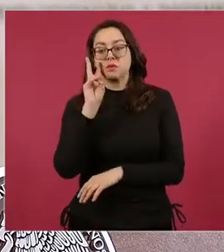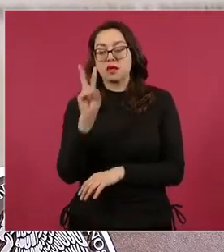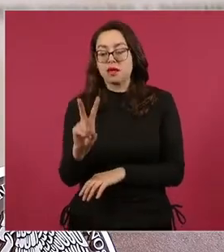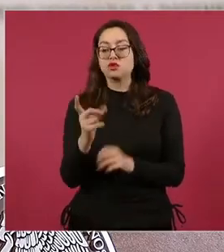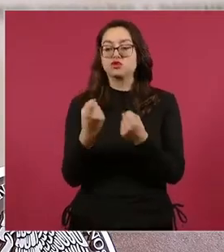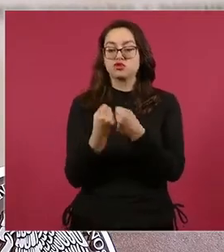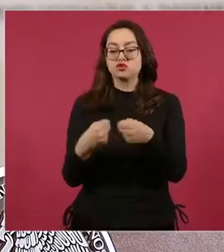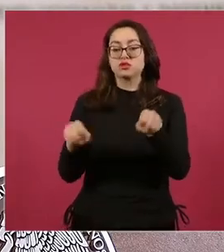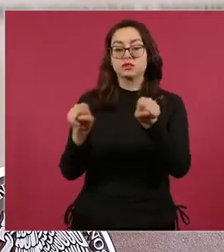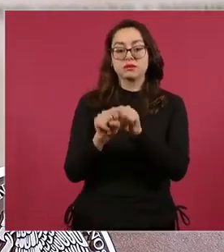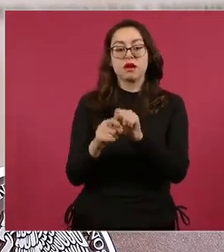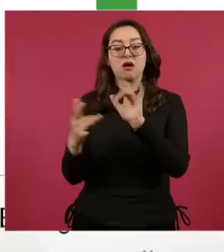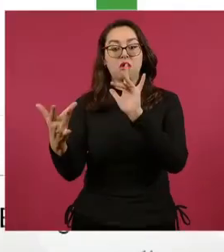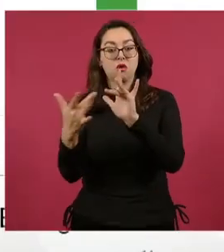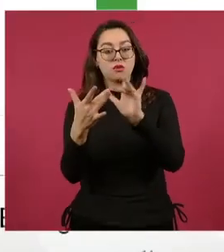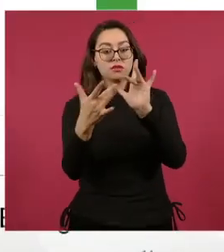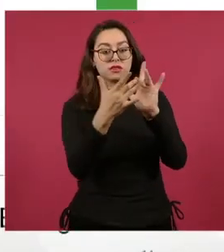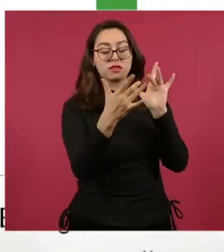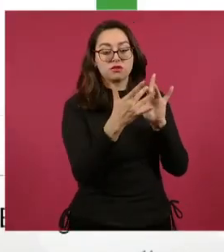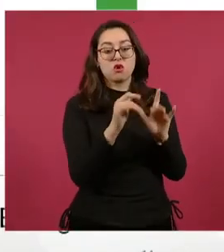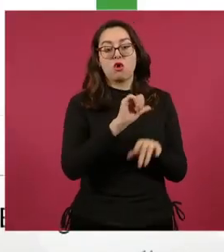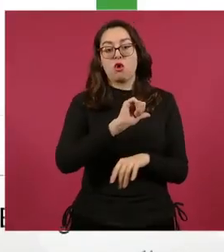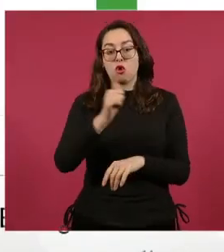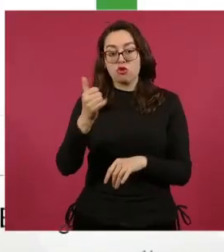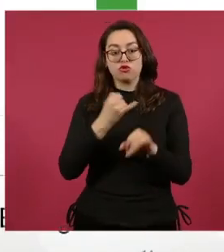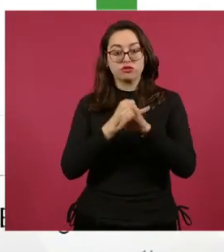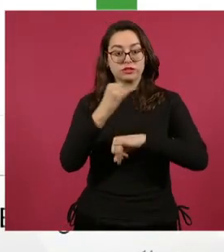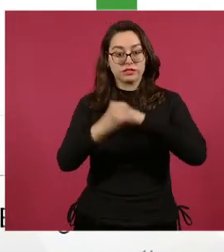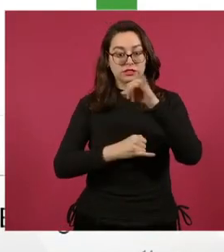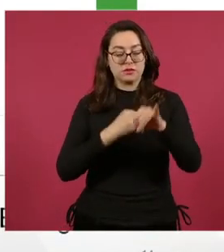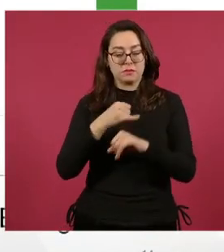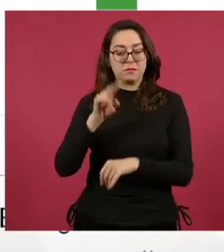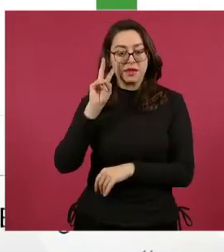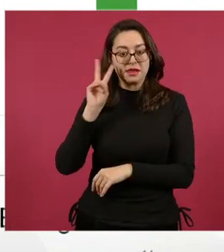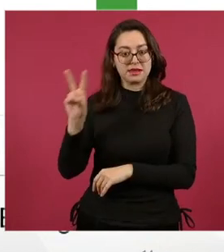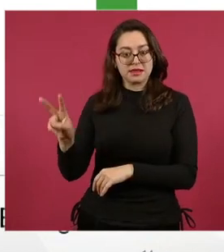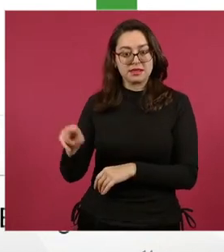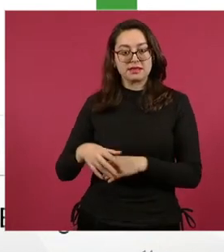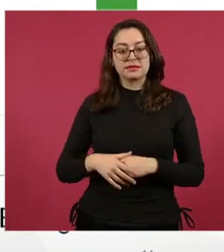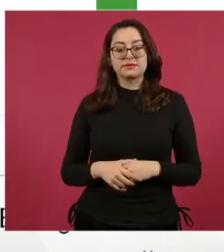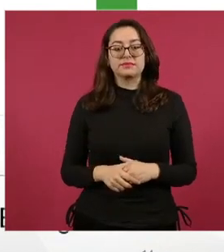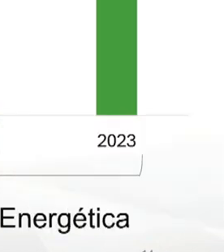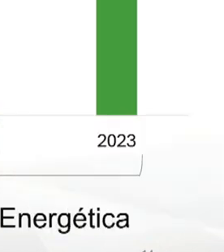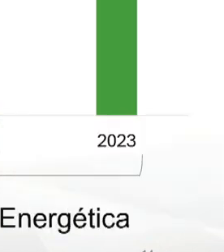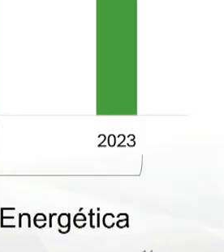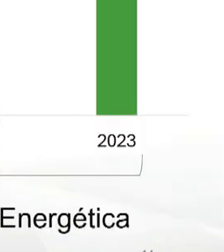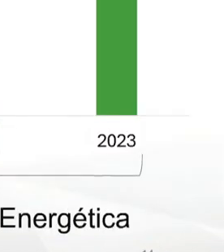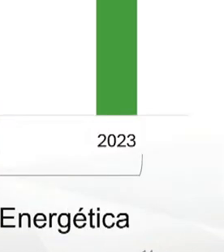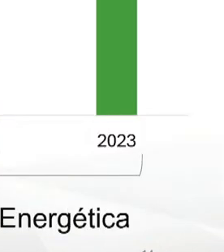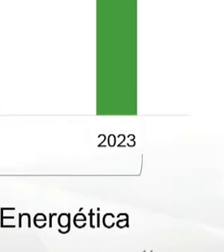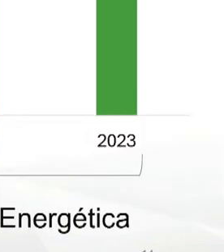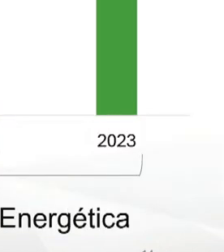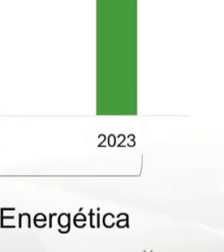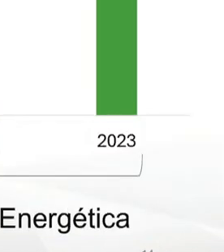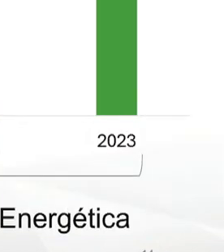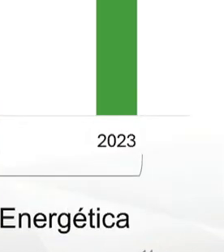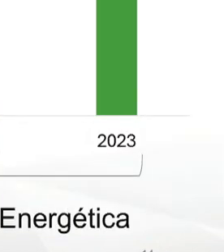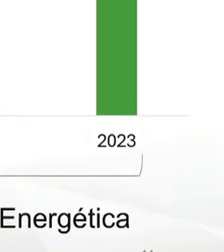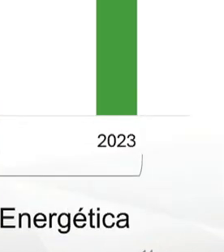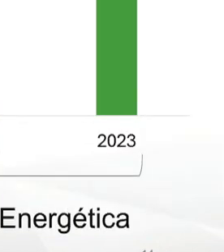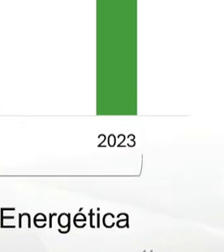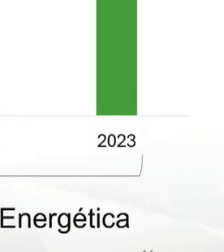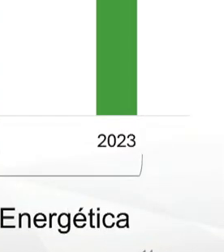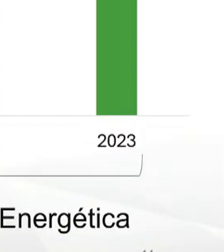estratégicas con operadores nacionales e internacionales que permitirá aumentar los beneficios